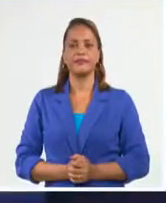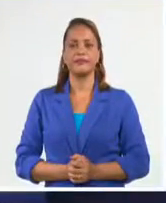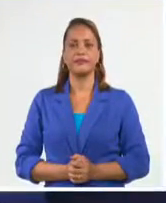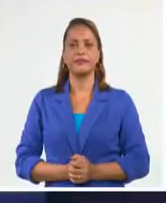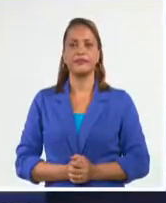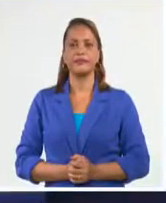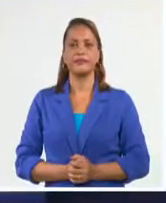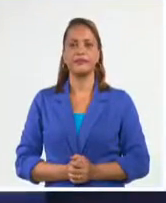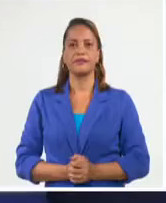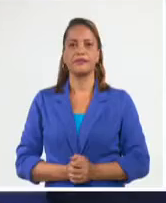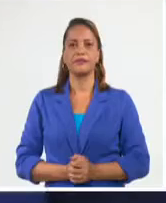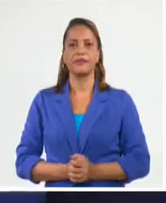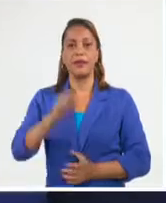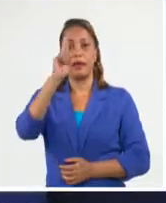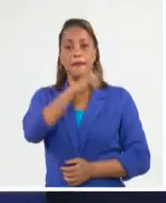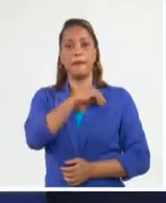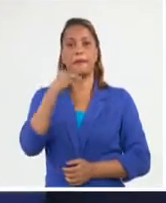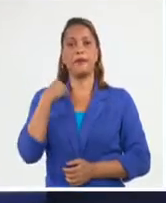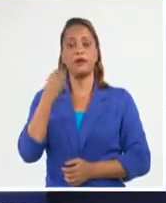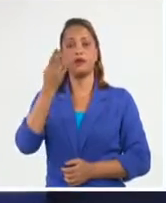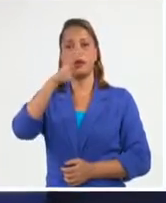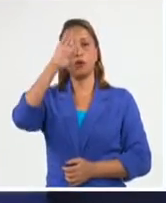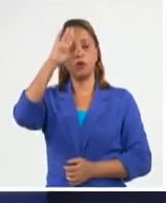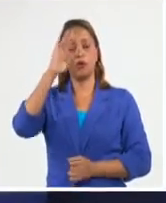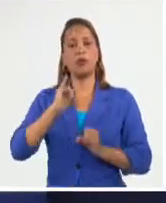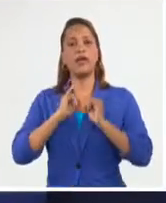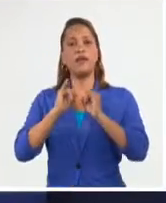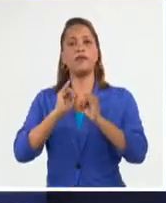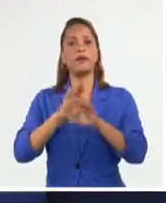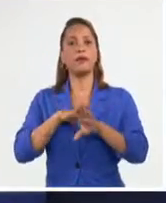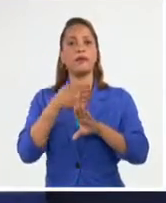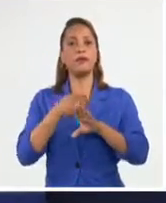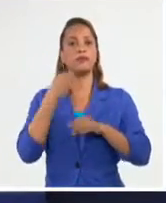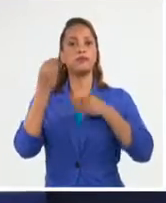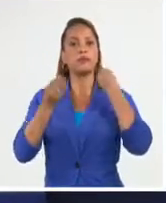Autoridades sanitarias de Cuba notificaron que tras el análisis de